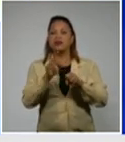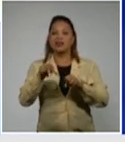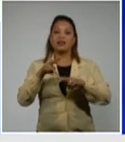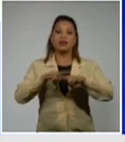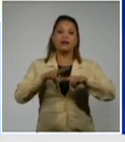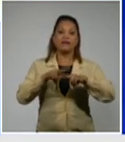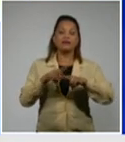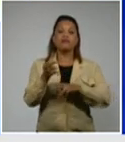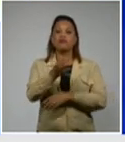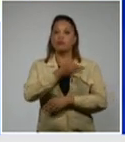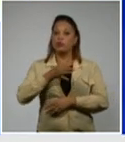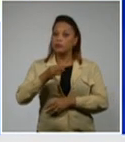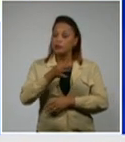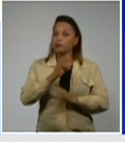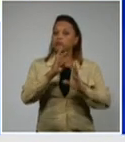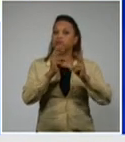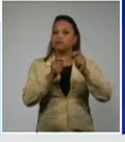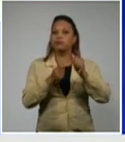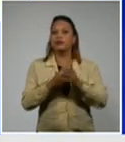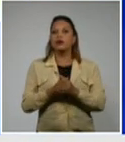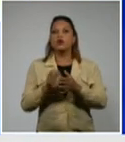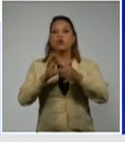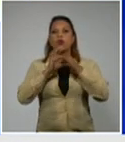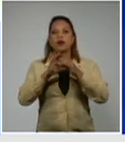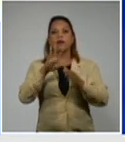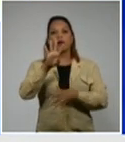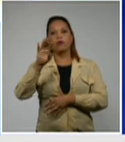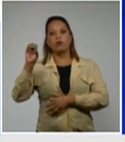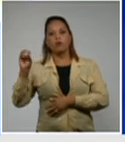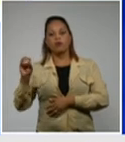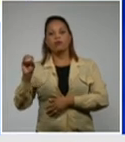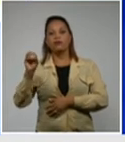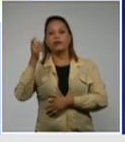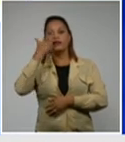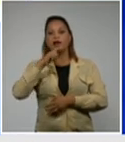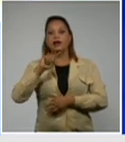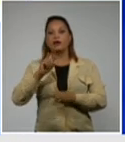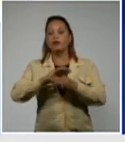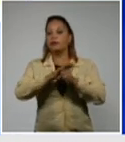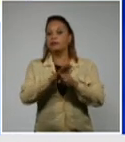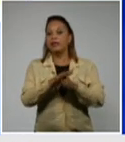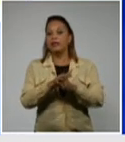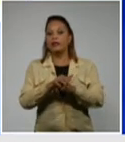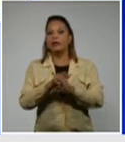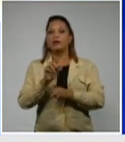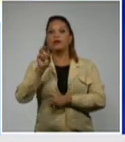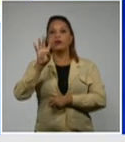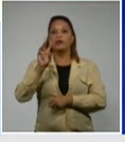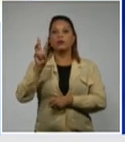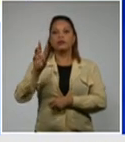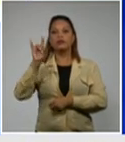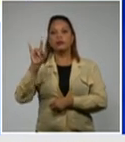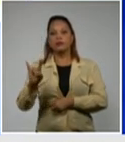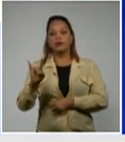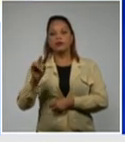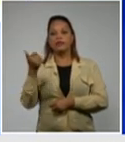municipios. Guanabacoa con 40, Arroyo Naranjo 39,